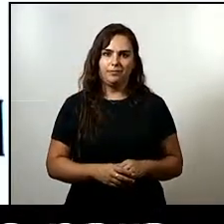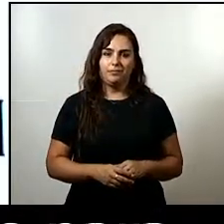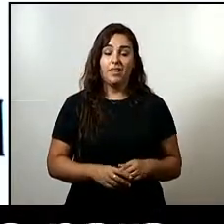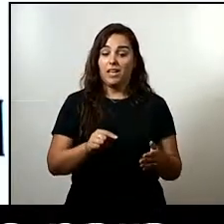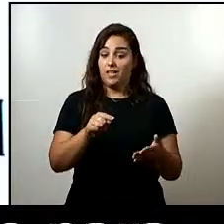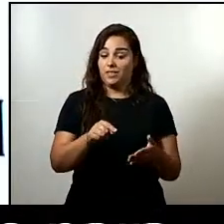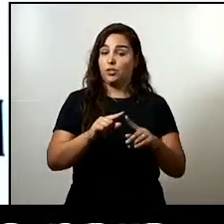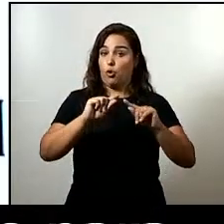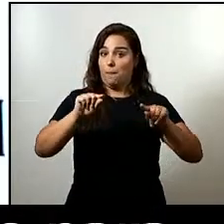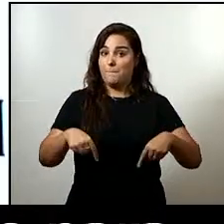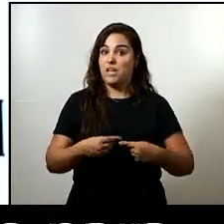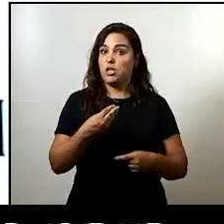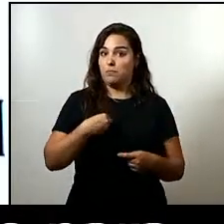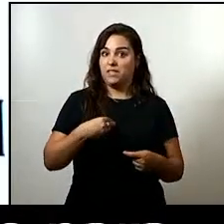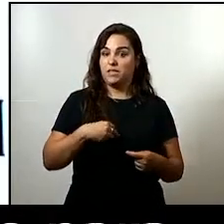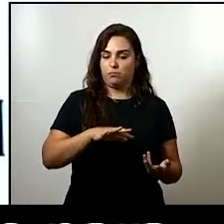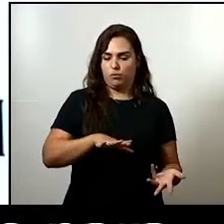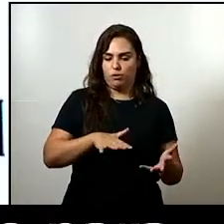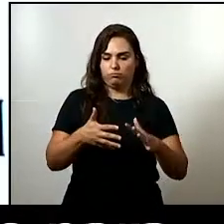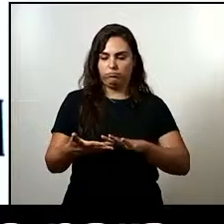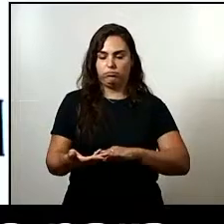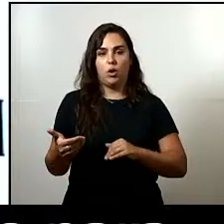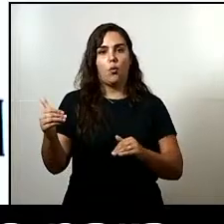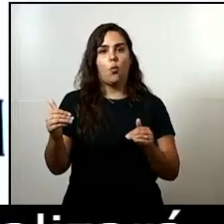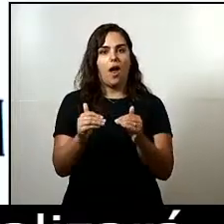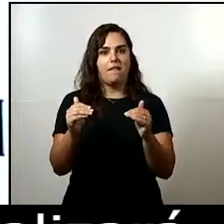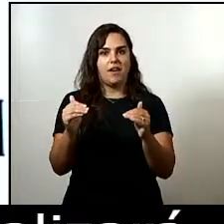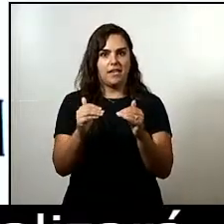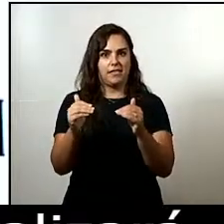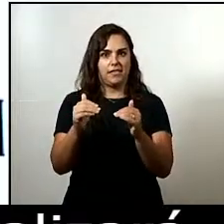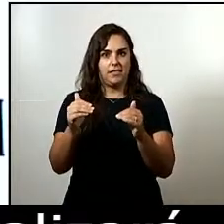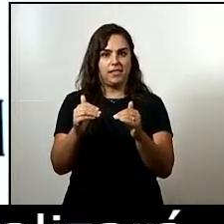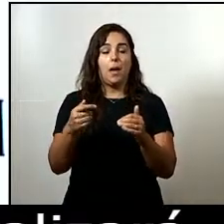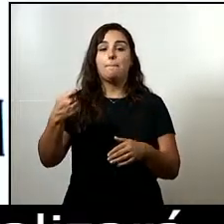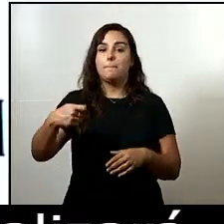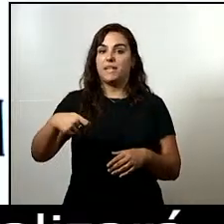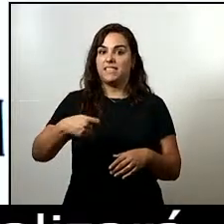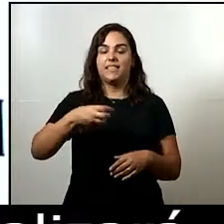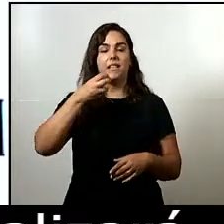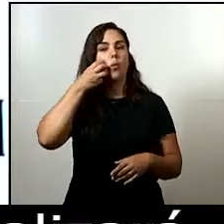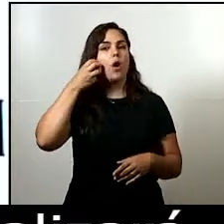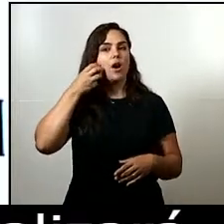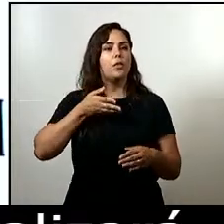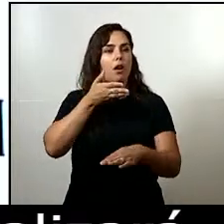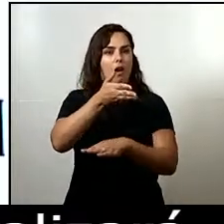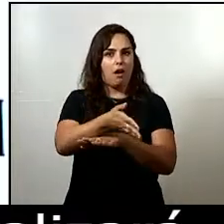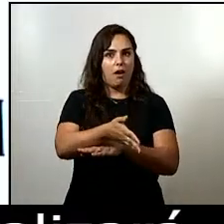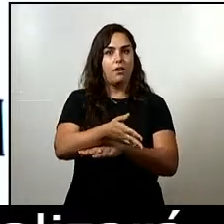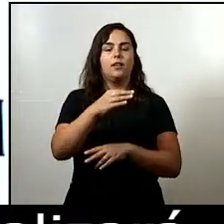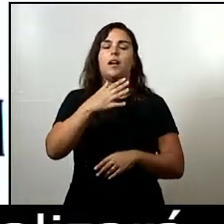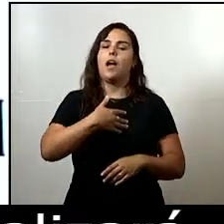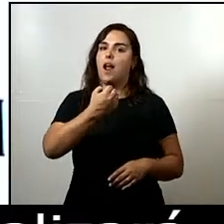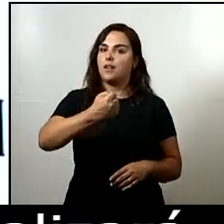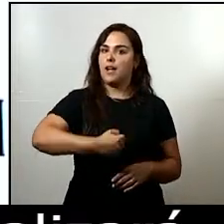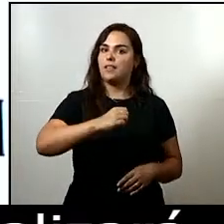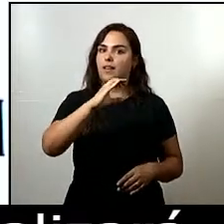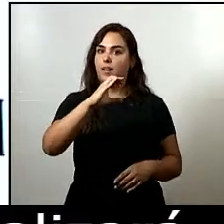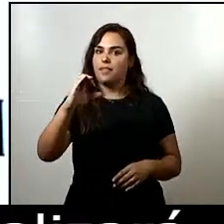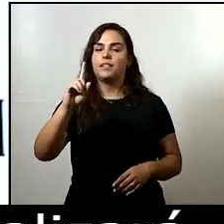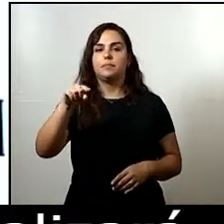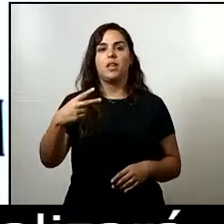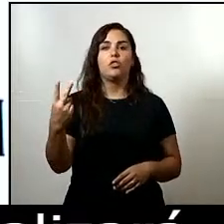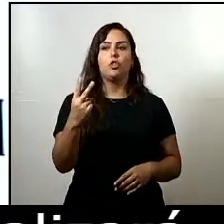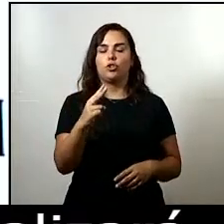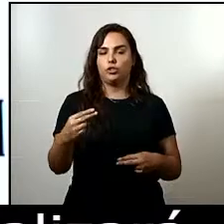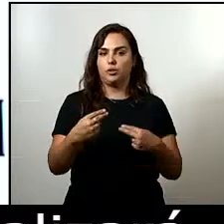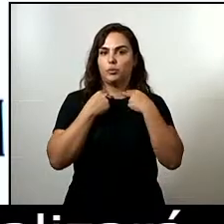del convenio se materializará este jueves con la presencia de la presidenta María Guardiola, el alcalde de Cáceres y las 2